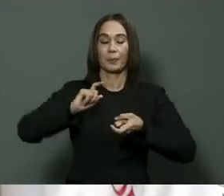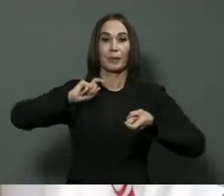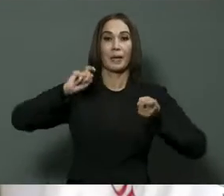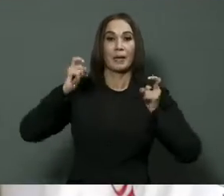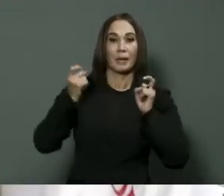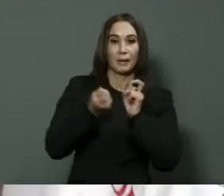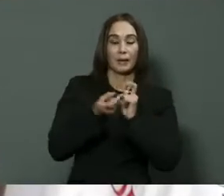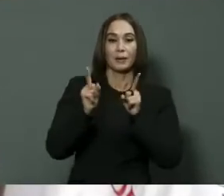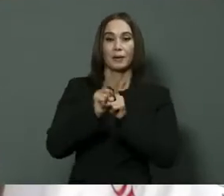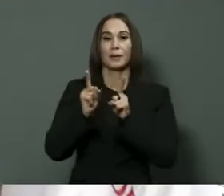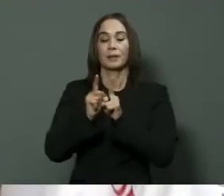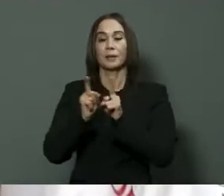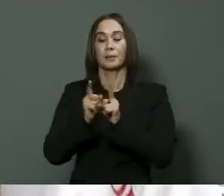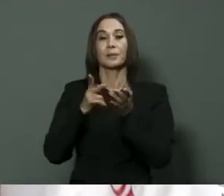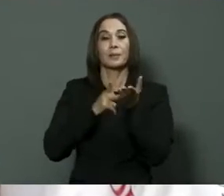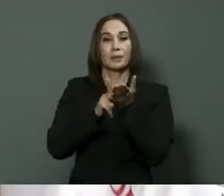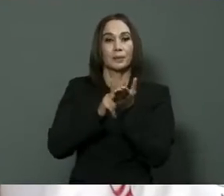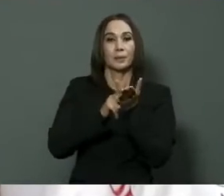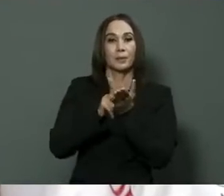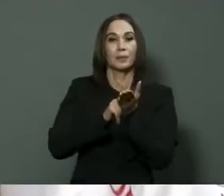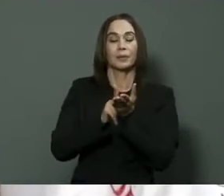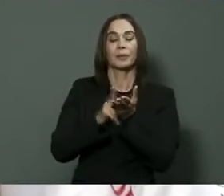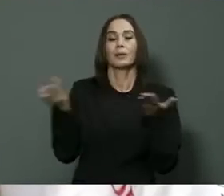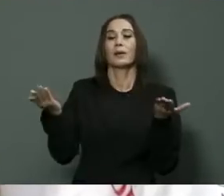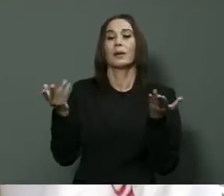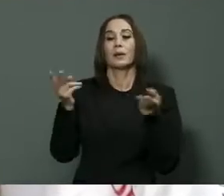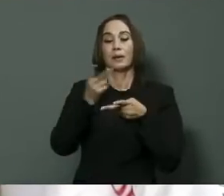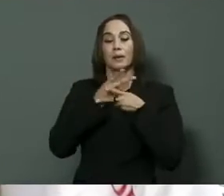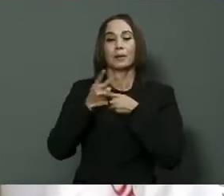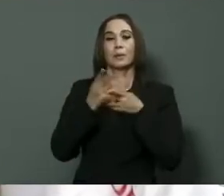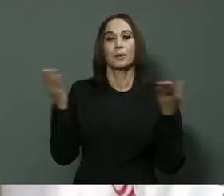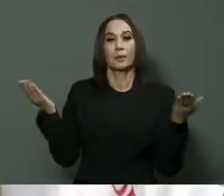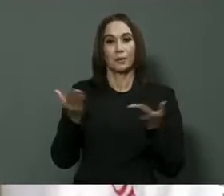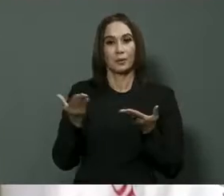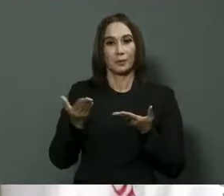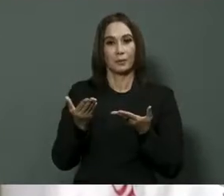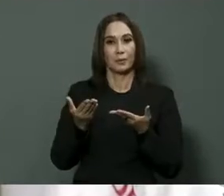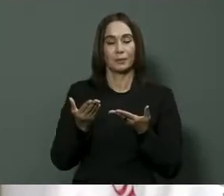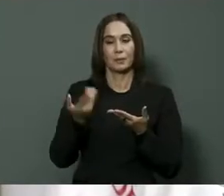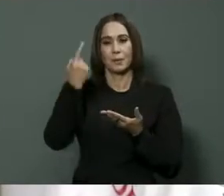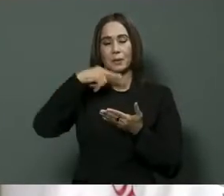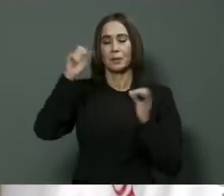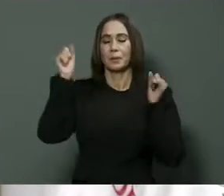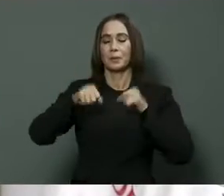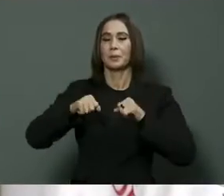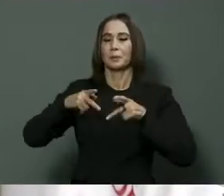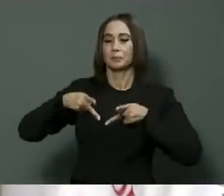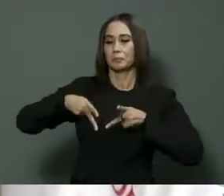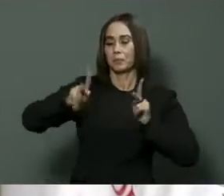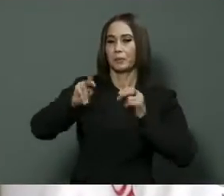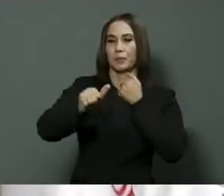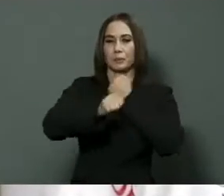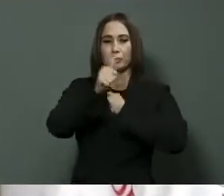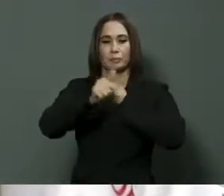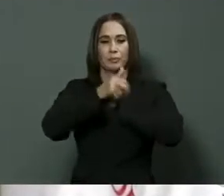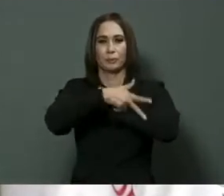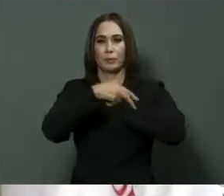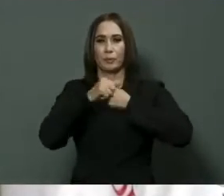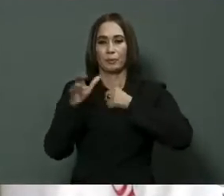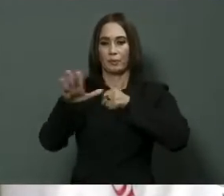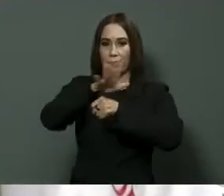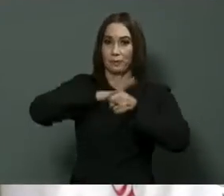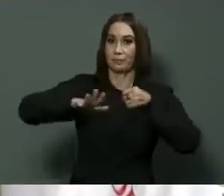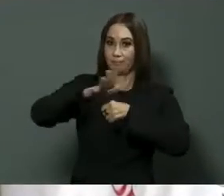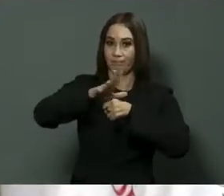cambio también será una realidad en términos de seguridad ciudadana. No podemos permitir que la delincuencia nos